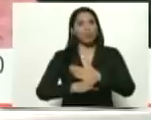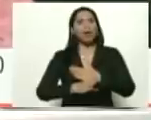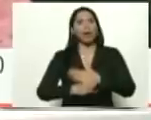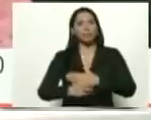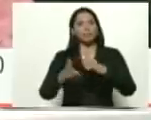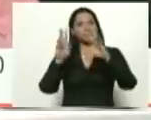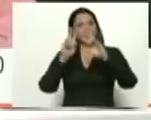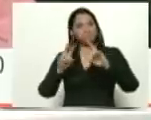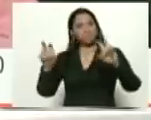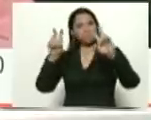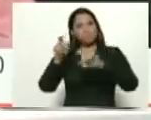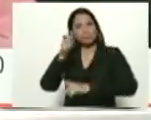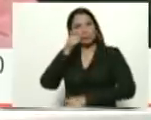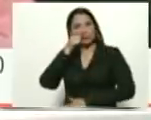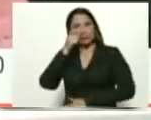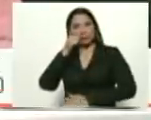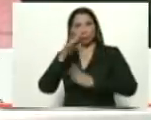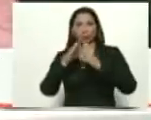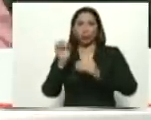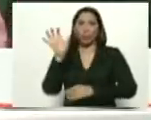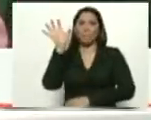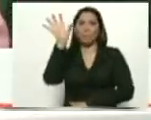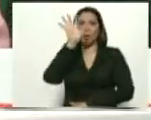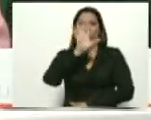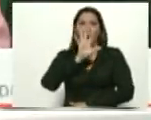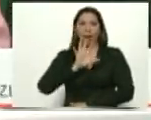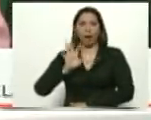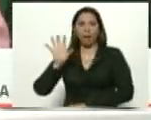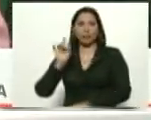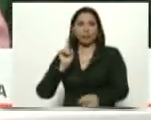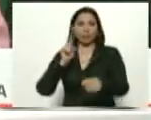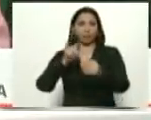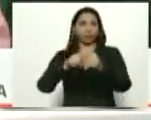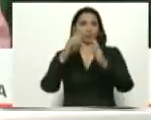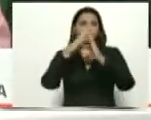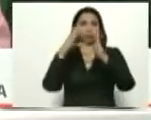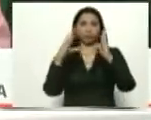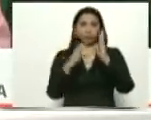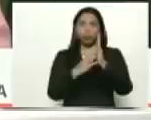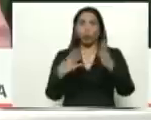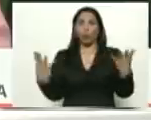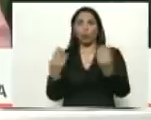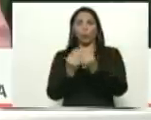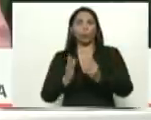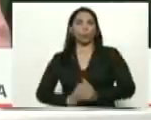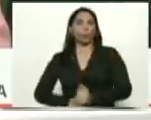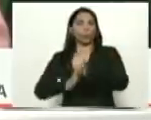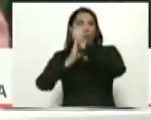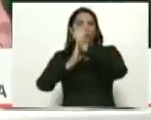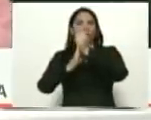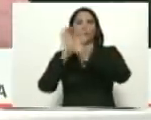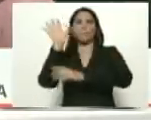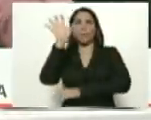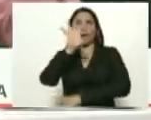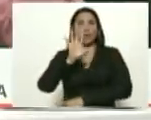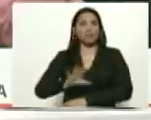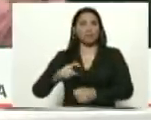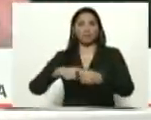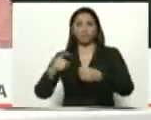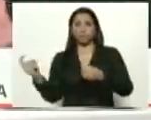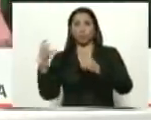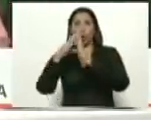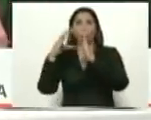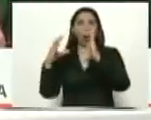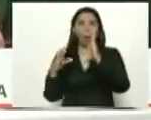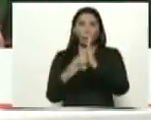monitoreo permanente de todos los países de la OPEP junto a líderes de los países no OPEP. Ayer hubo una primera